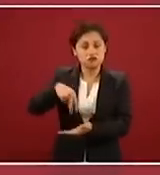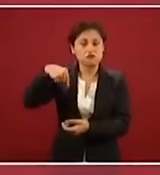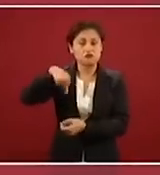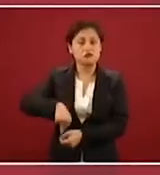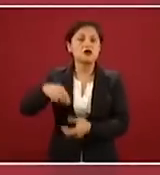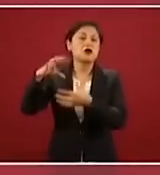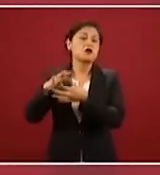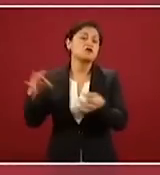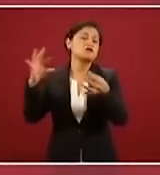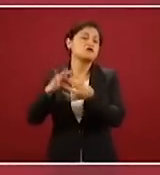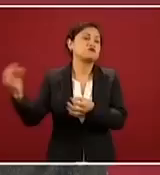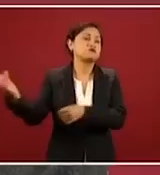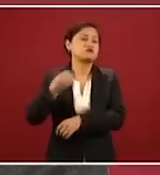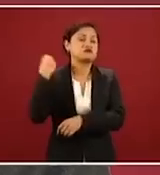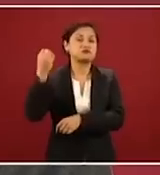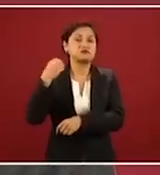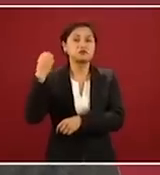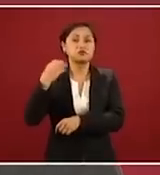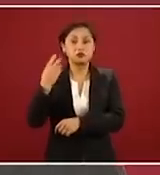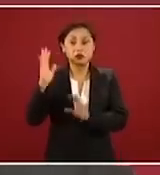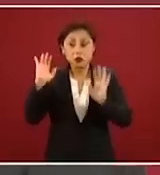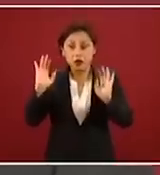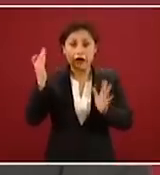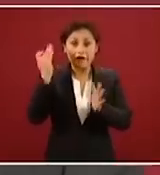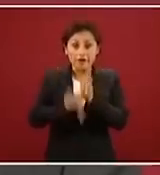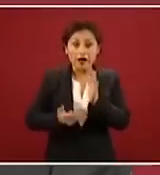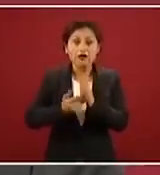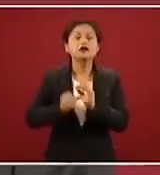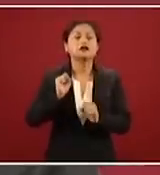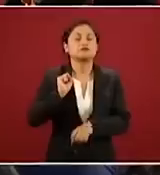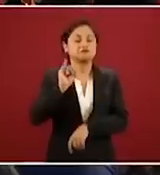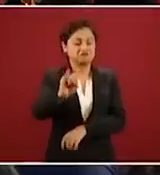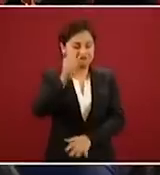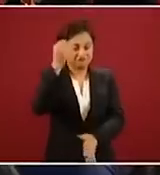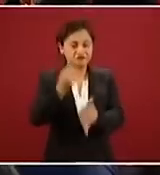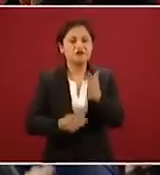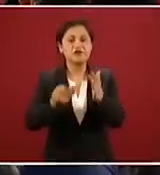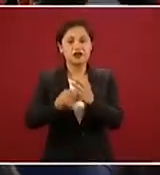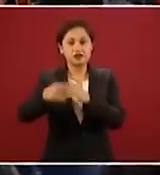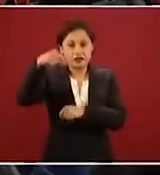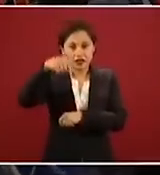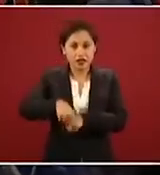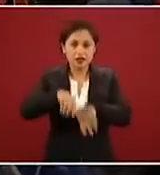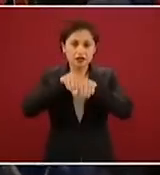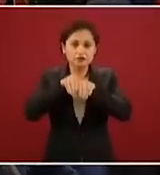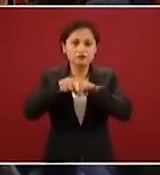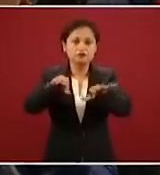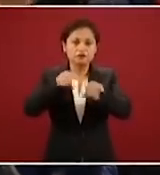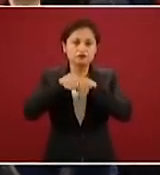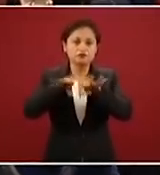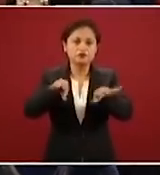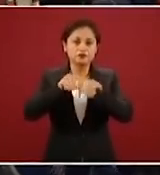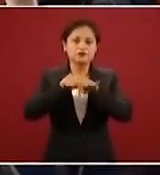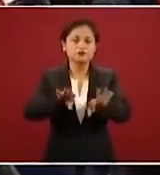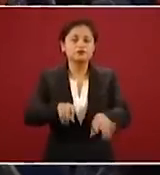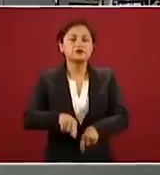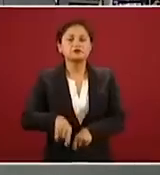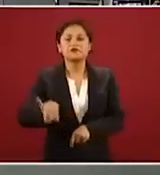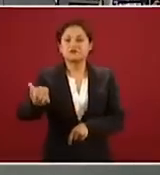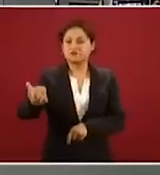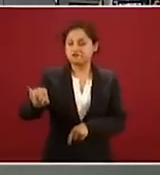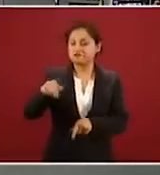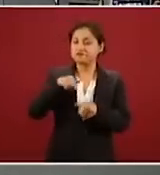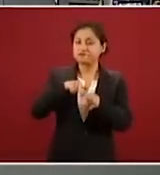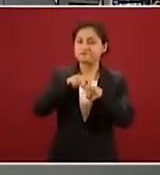falta, repito, vamos nosotros a seguir informando. De manera permanente, sí.